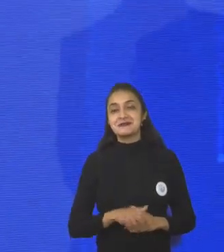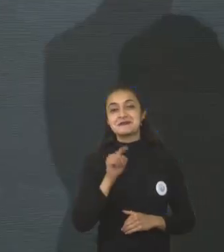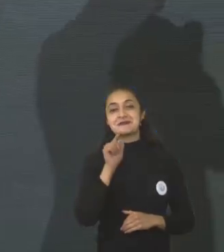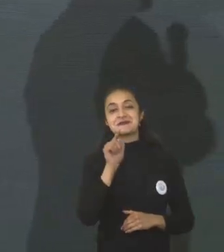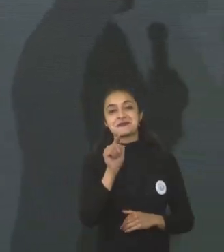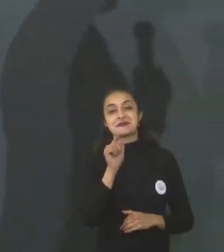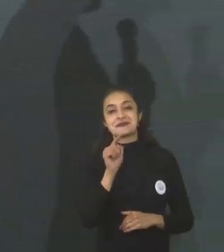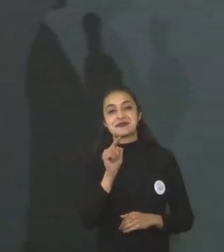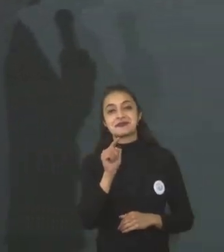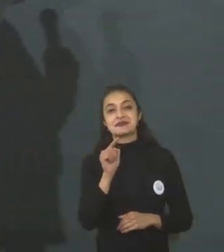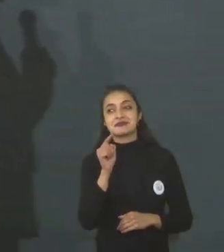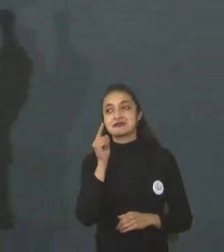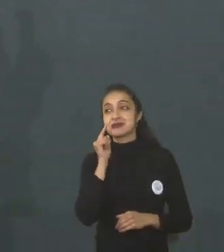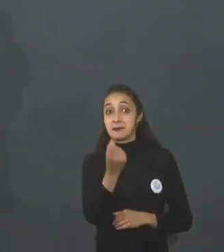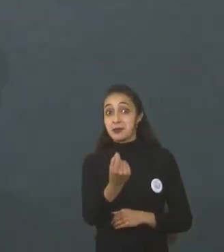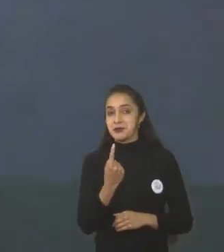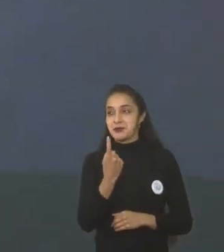Me la debía.